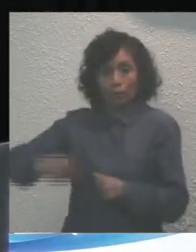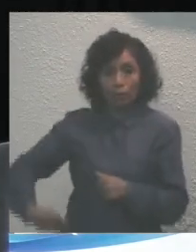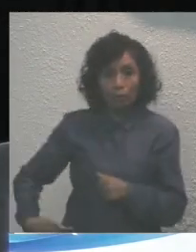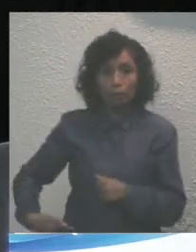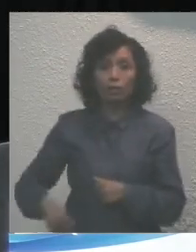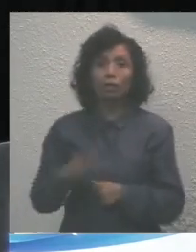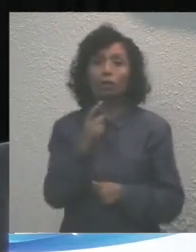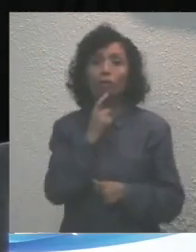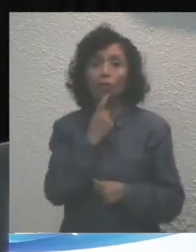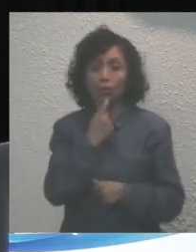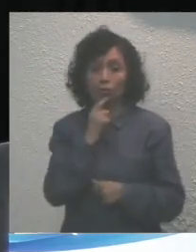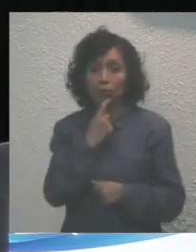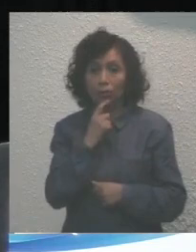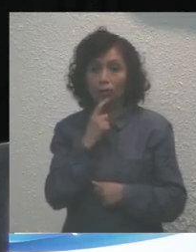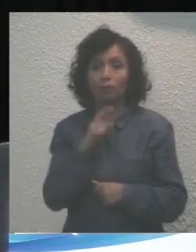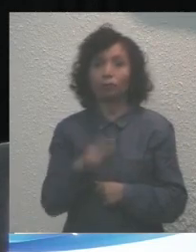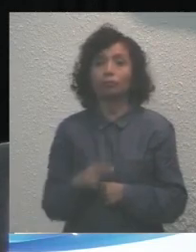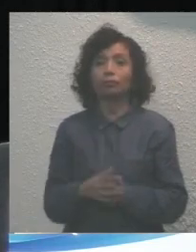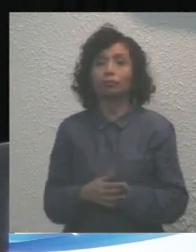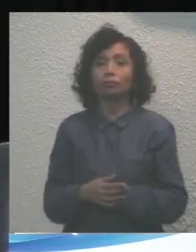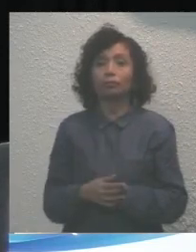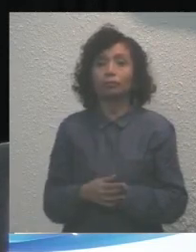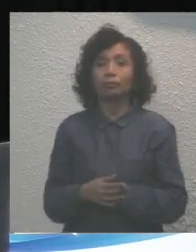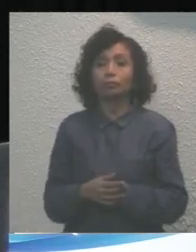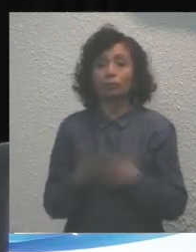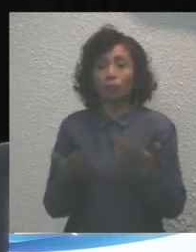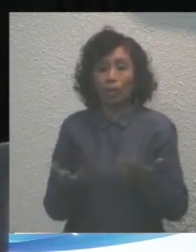República, Andrés Manuel López Obrador,